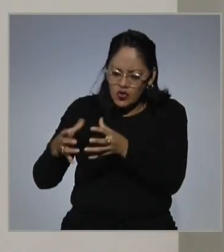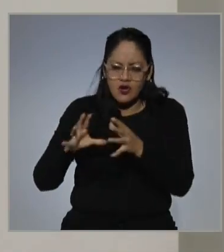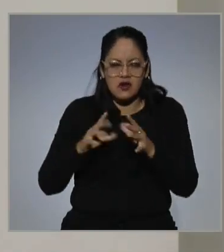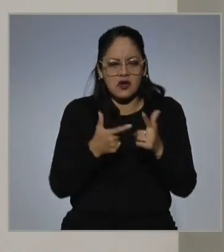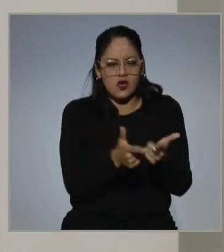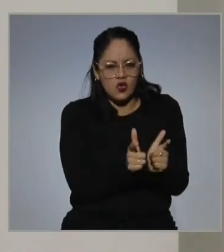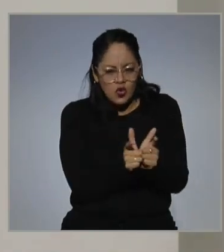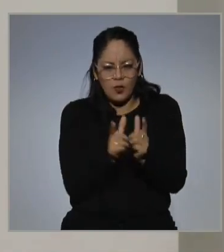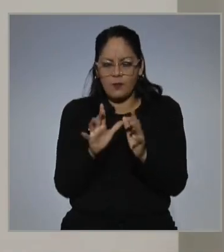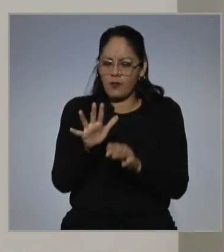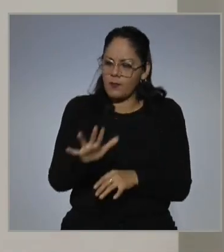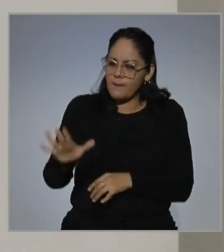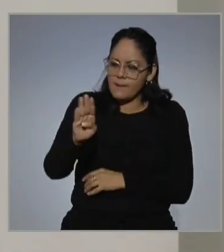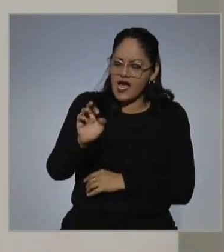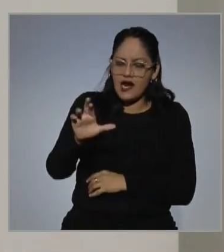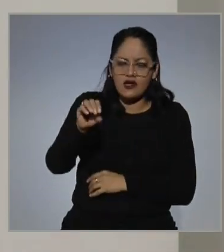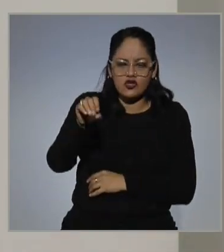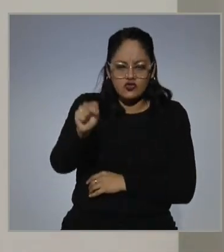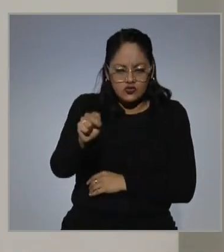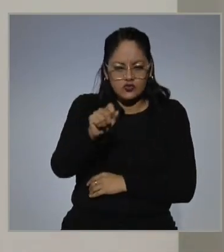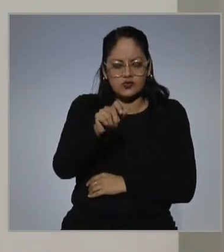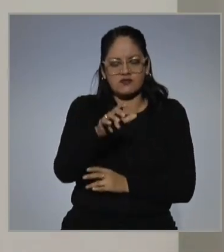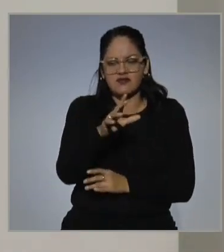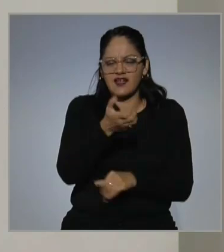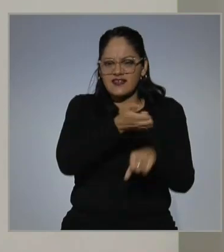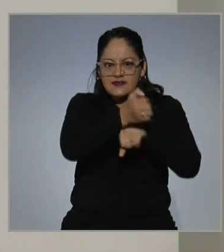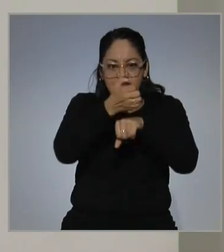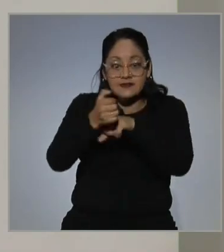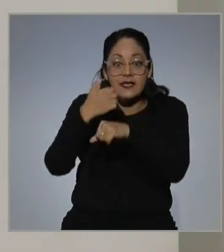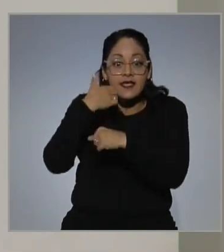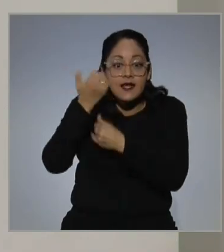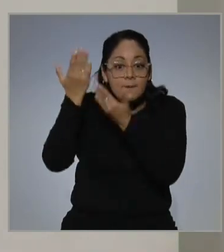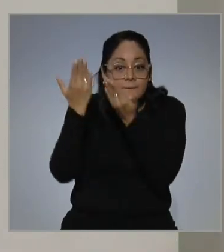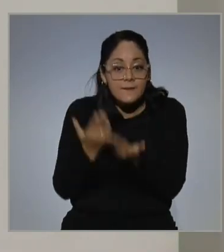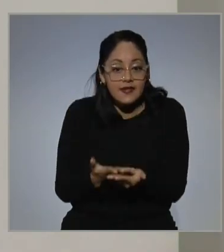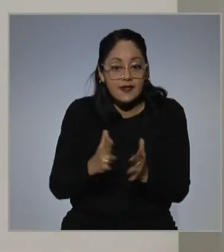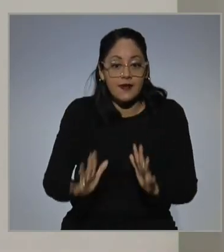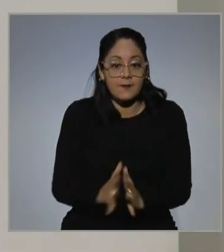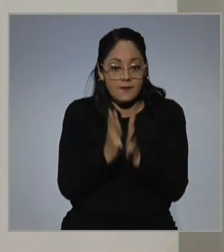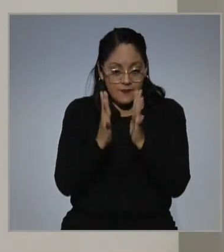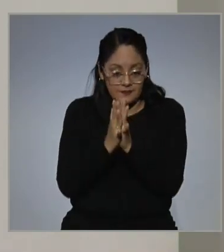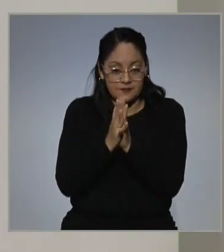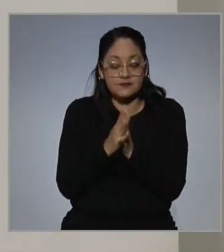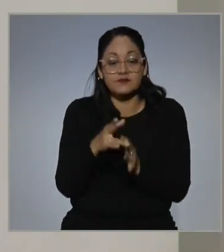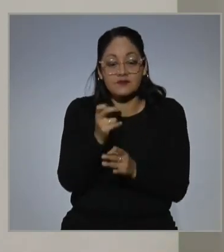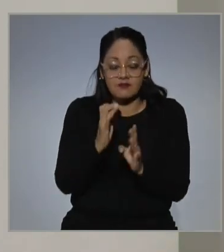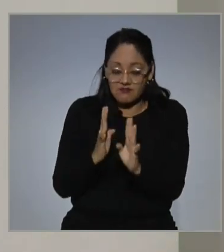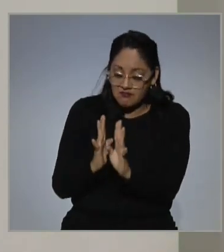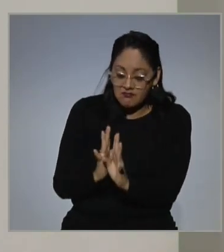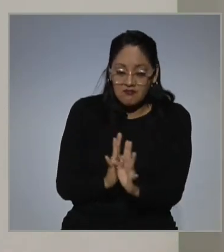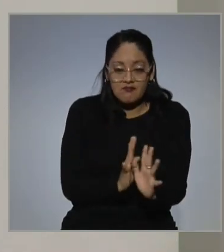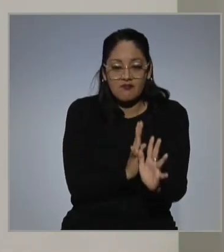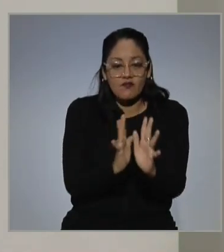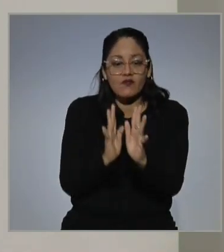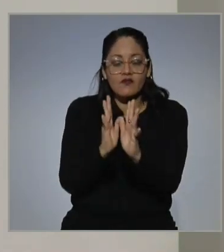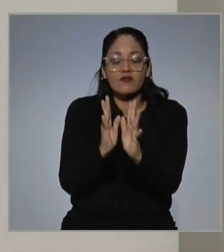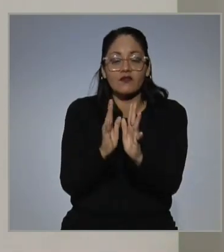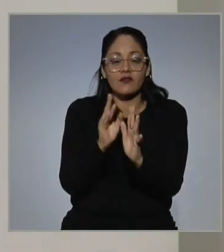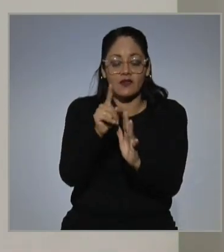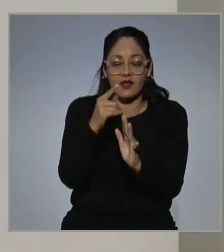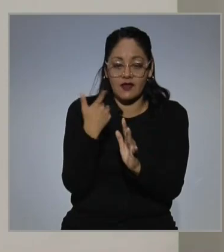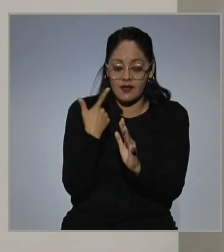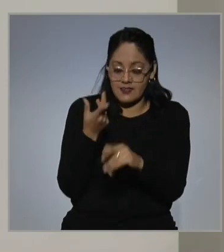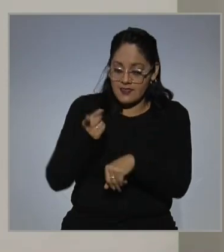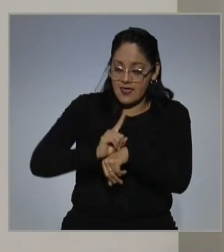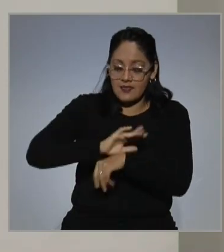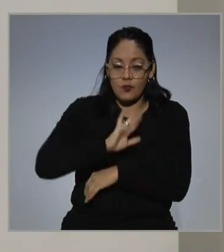grupos, barrios populares de otros estados que quieren venir a participar y desfilar en el desfile de